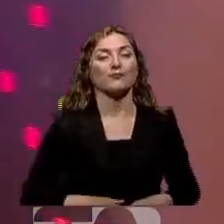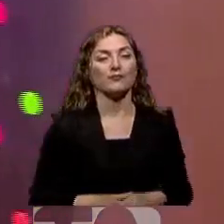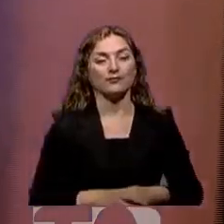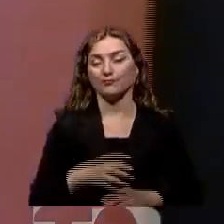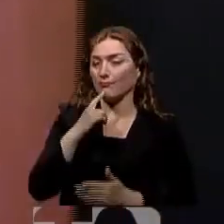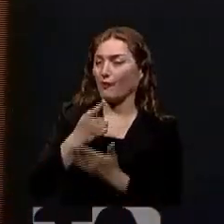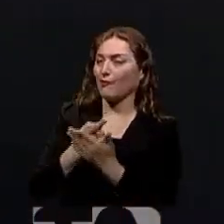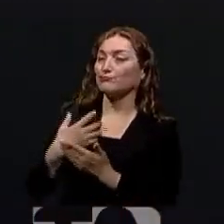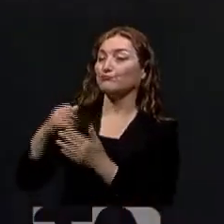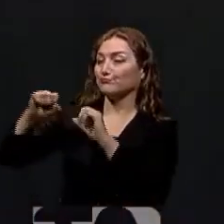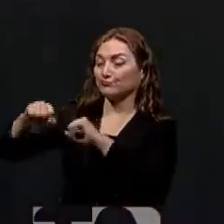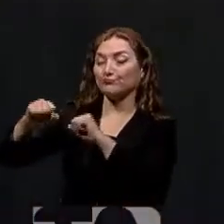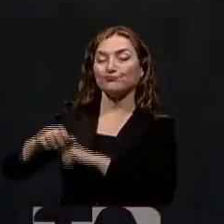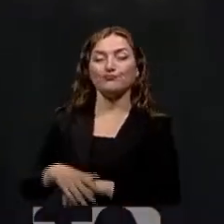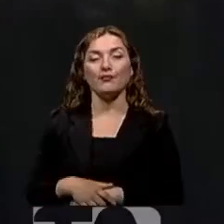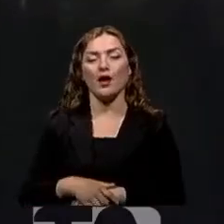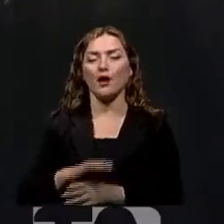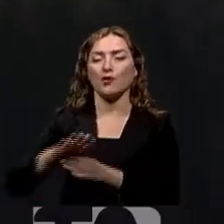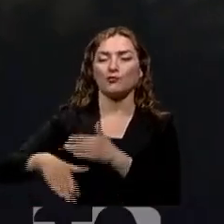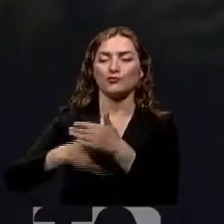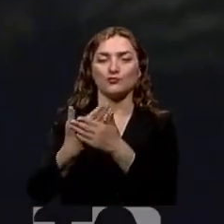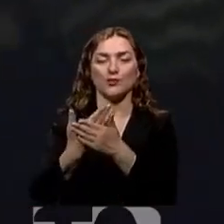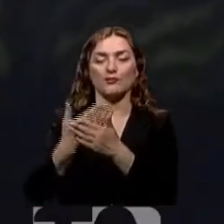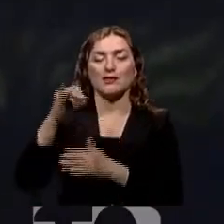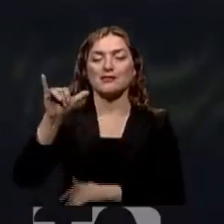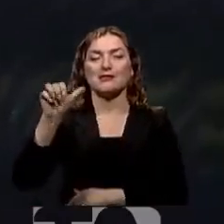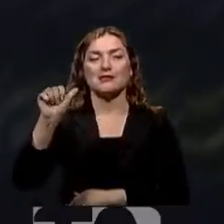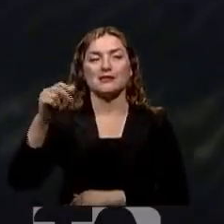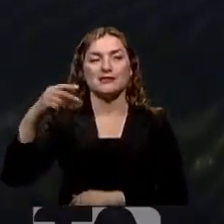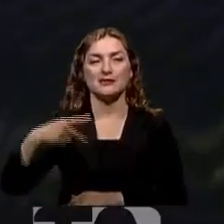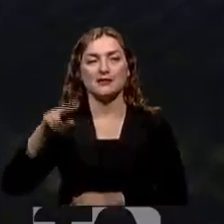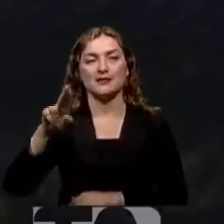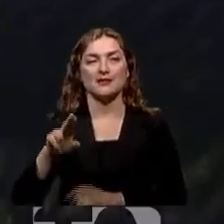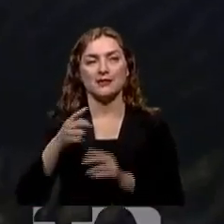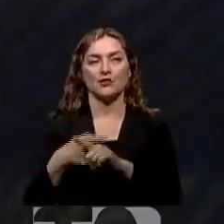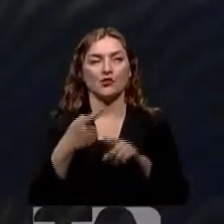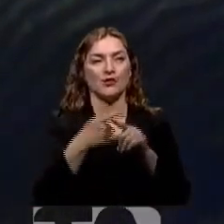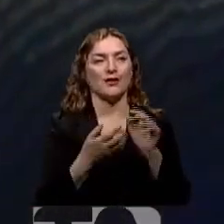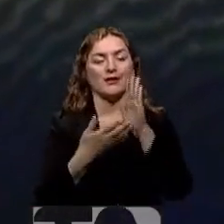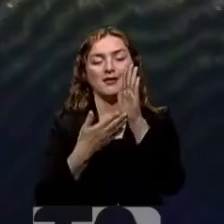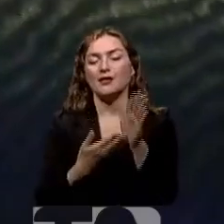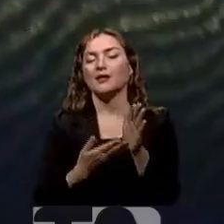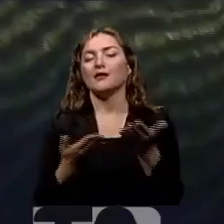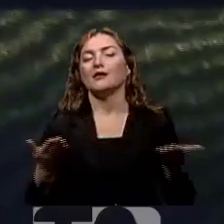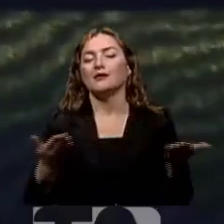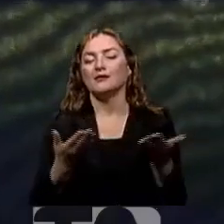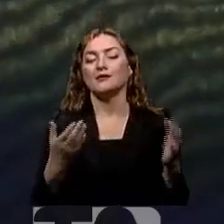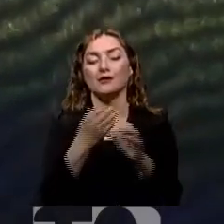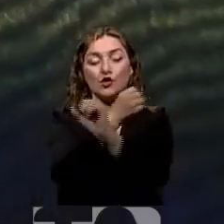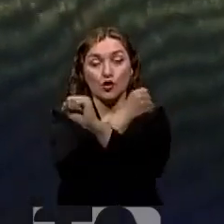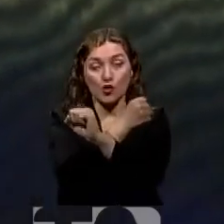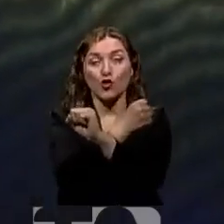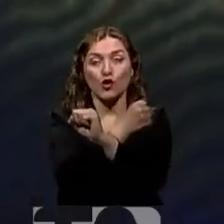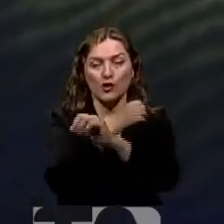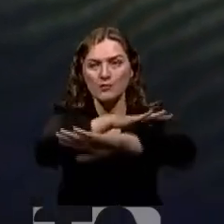¿verdad? Sí, y además también les invitamos a ver el Yaku desde una perspectiva distinta, porque vamos a estar aquí en la noche, tenemos